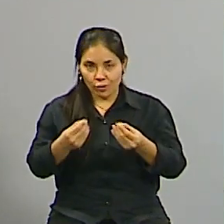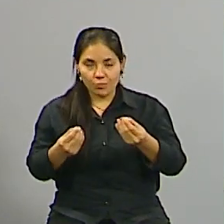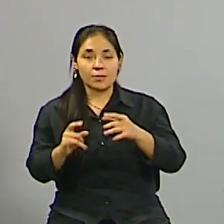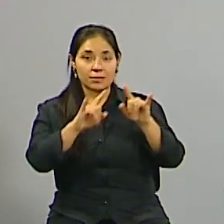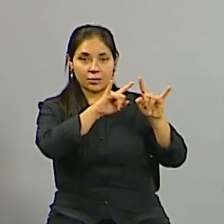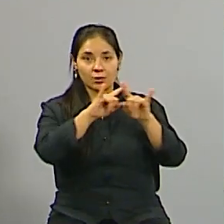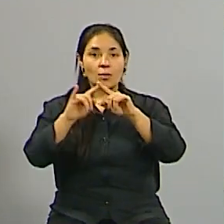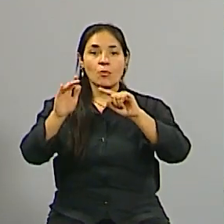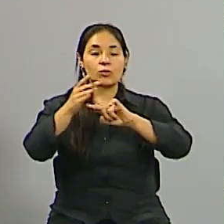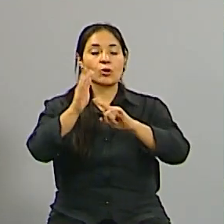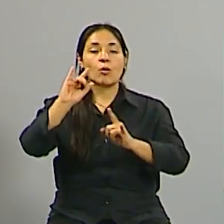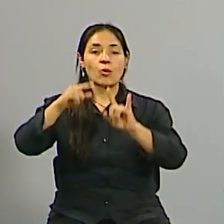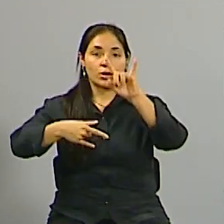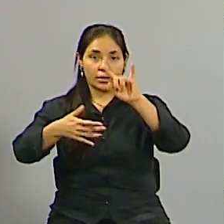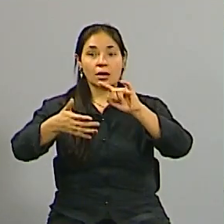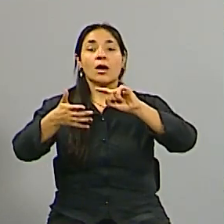plataforma Unidiversidad,